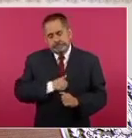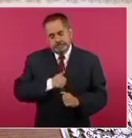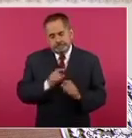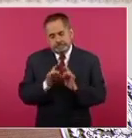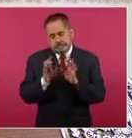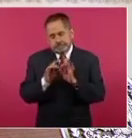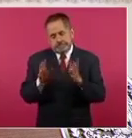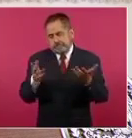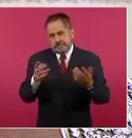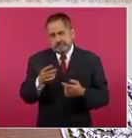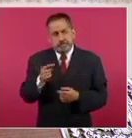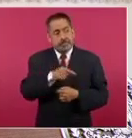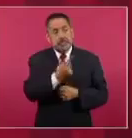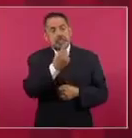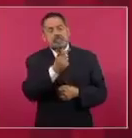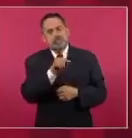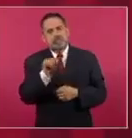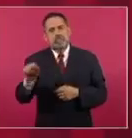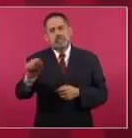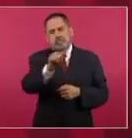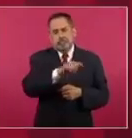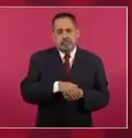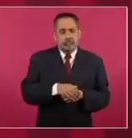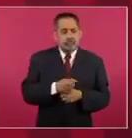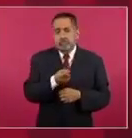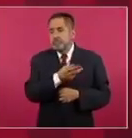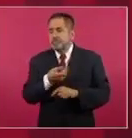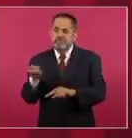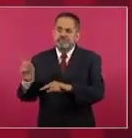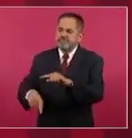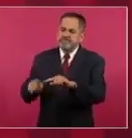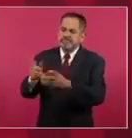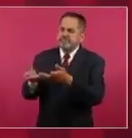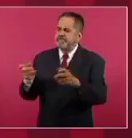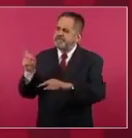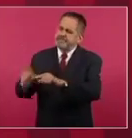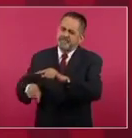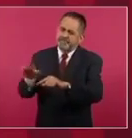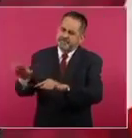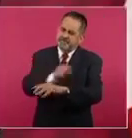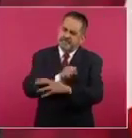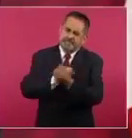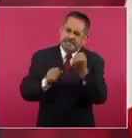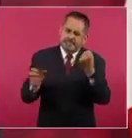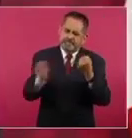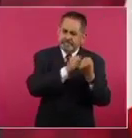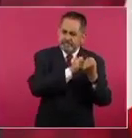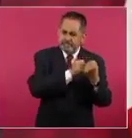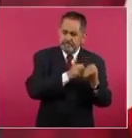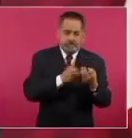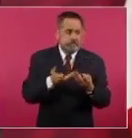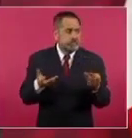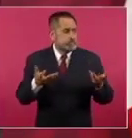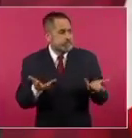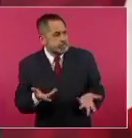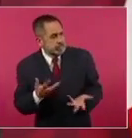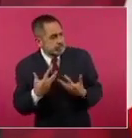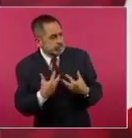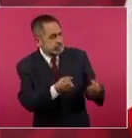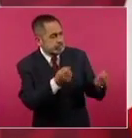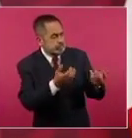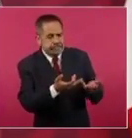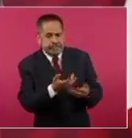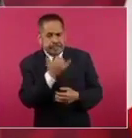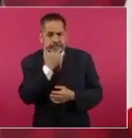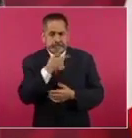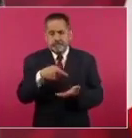Desgraciadamente. Despojaron a los campesinos con